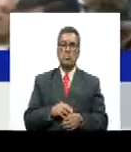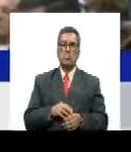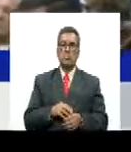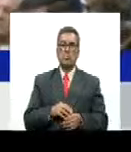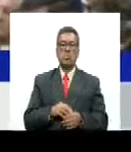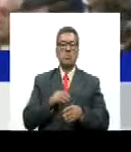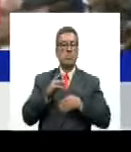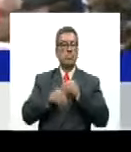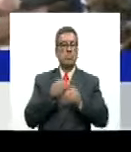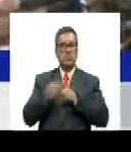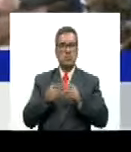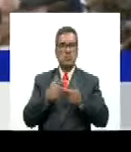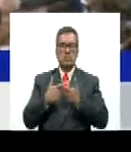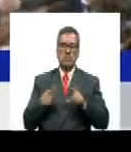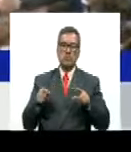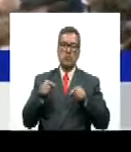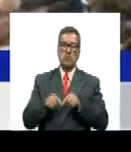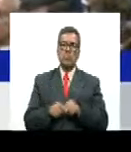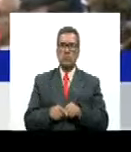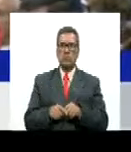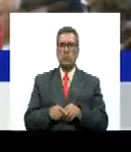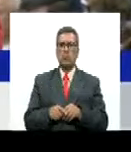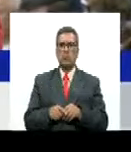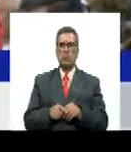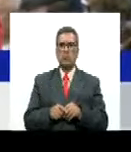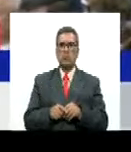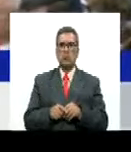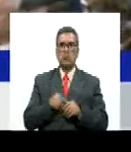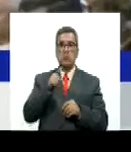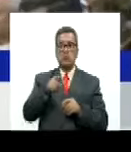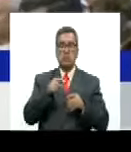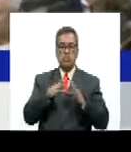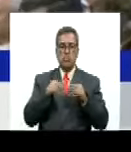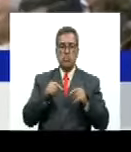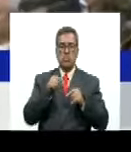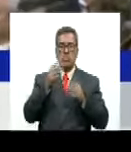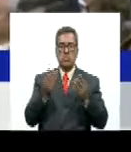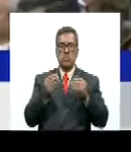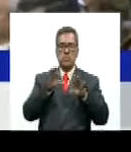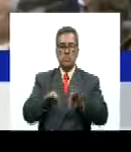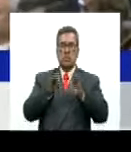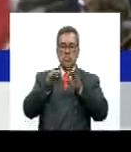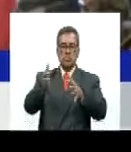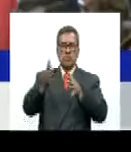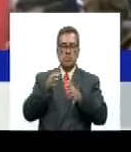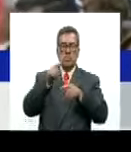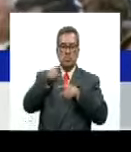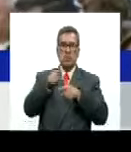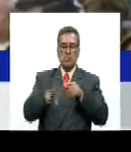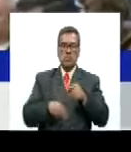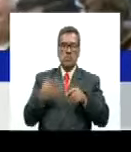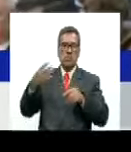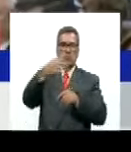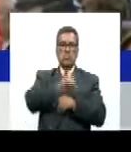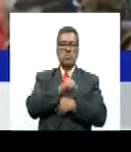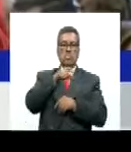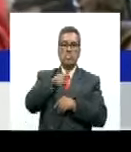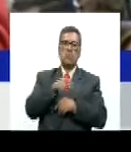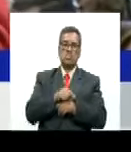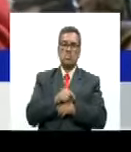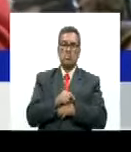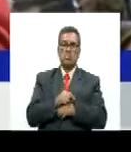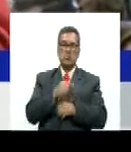en condiciones de independencia y en esta condición muy especial de la victoria alcanzada por